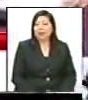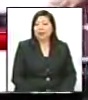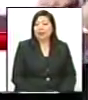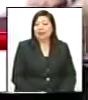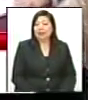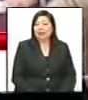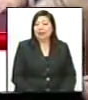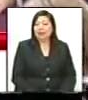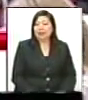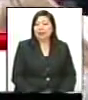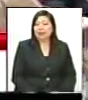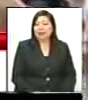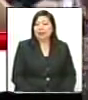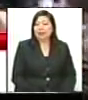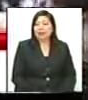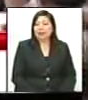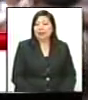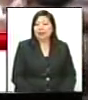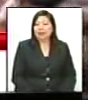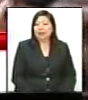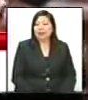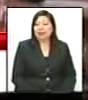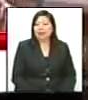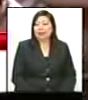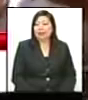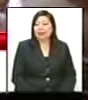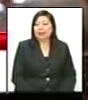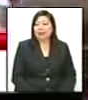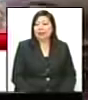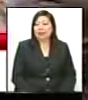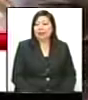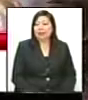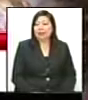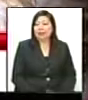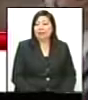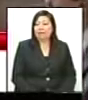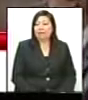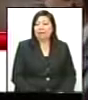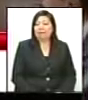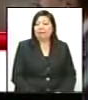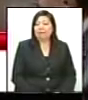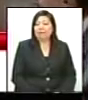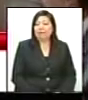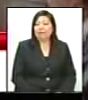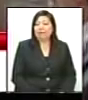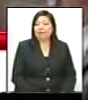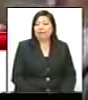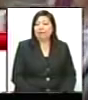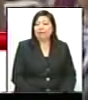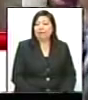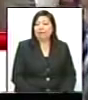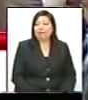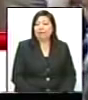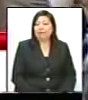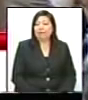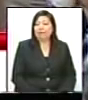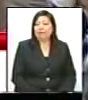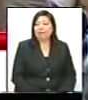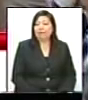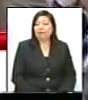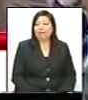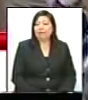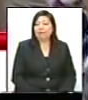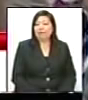del Pueblo. Para ellos se está reprogramando la cita para la primera semana de enero.